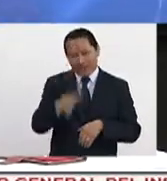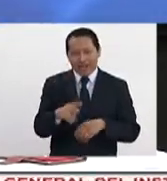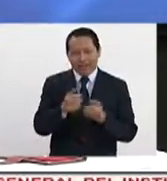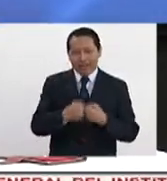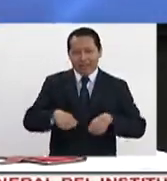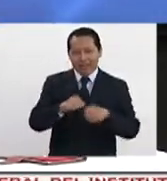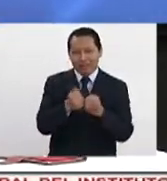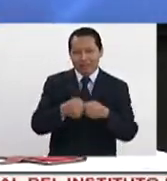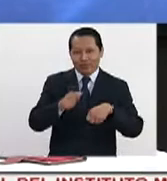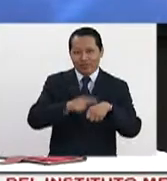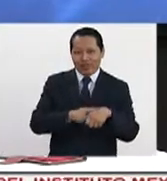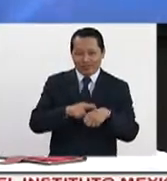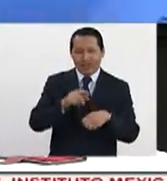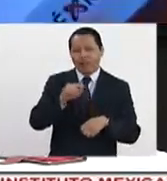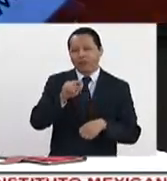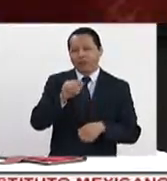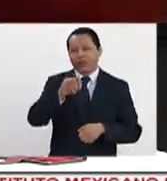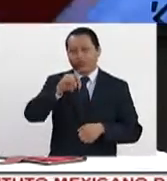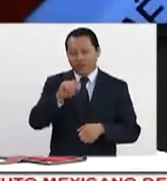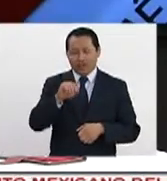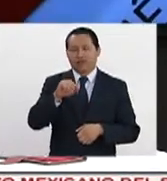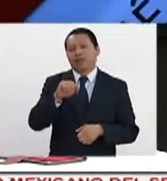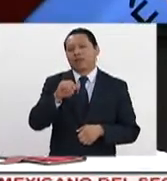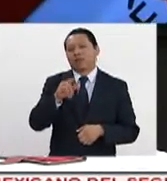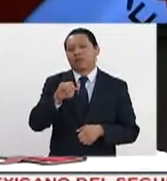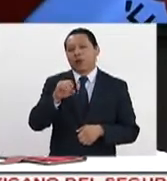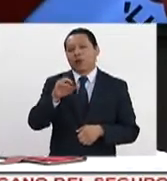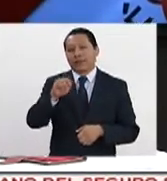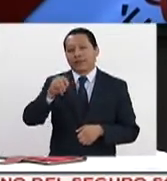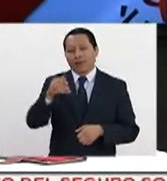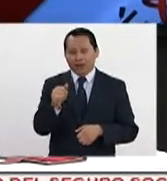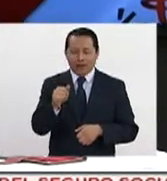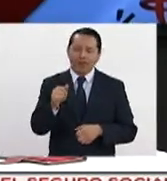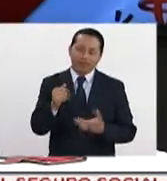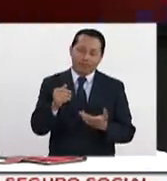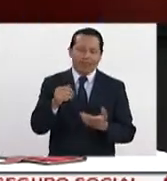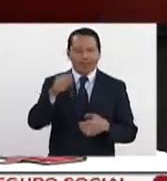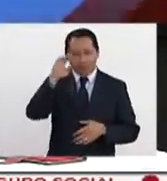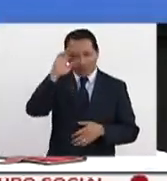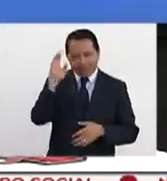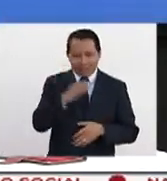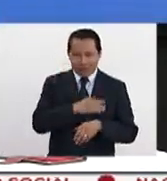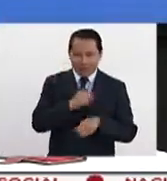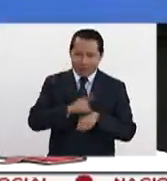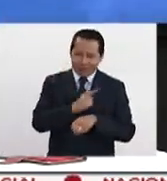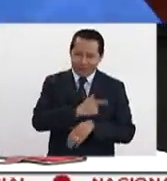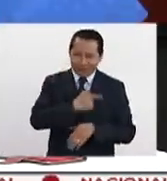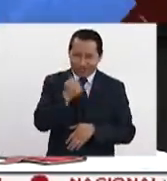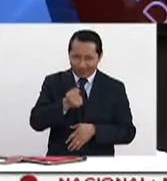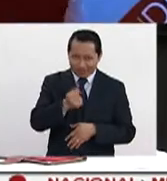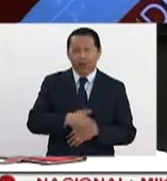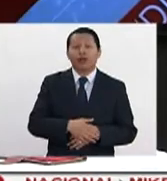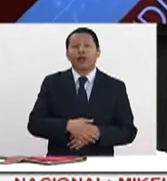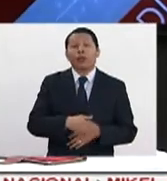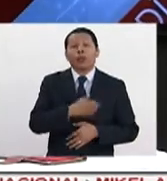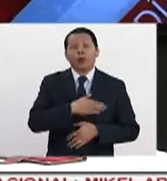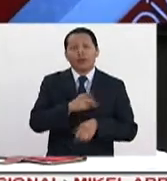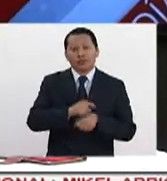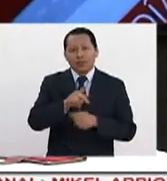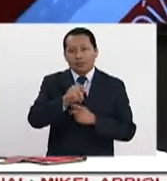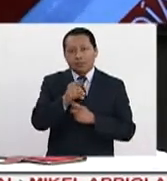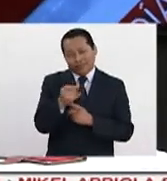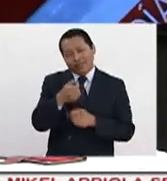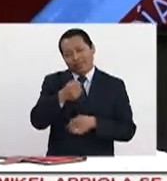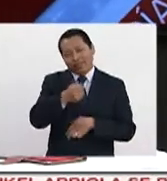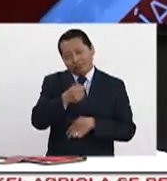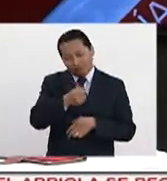Social, Tufik Miguel Ortega. Maestro, gusto en saludarte. Muy buenos días. Muy buenos días, Pati. Un saludo a ti y a todo el auditorio.